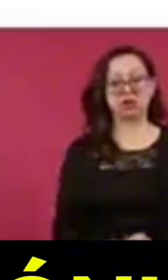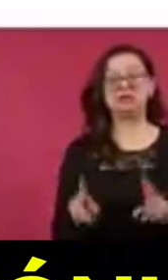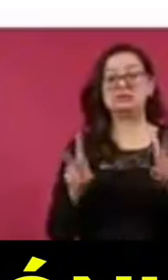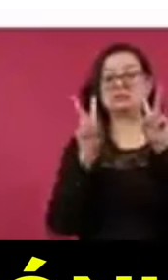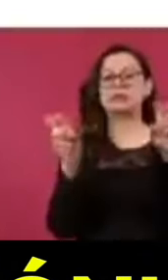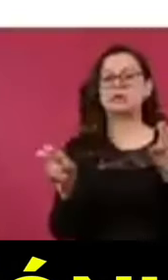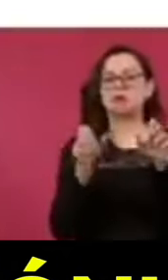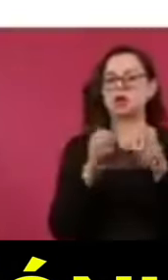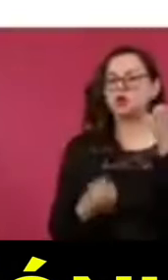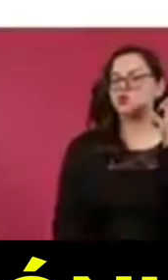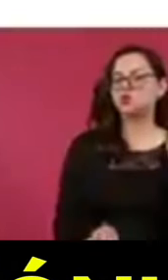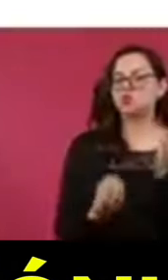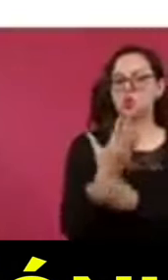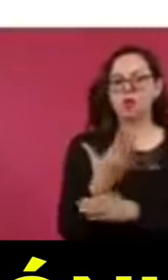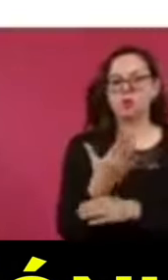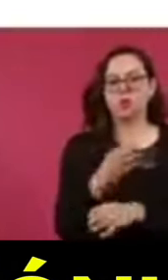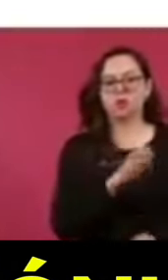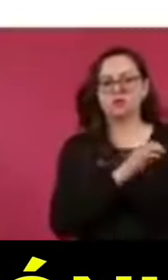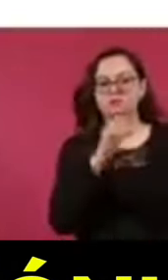mujeres.